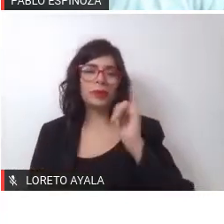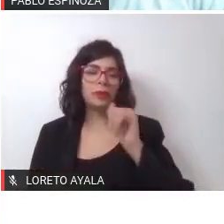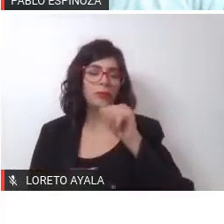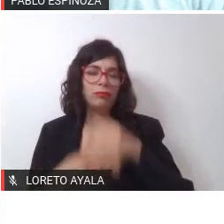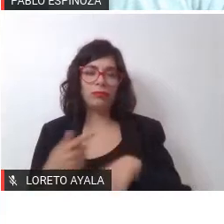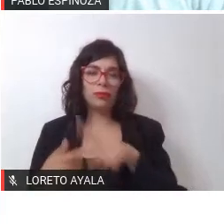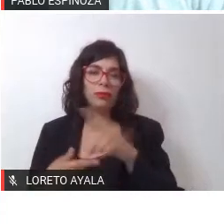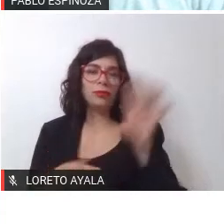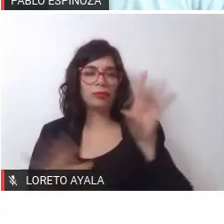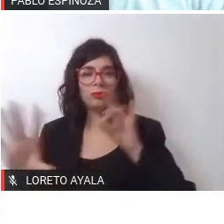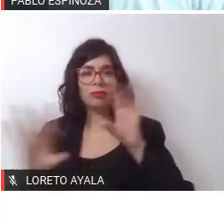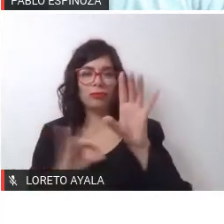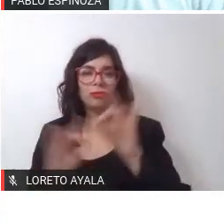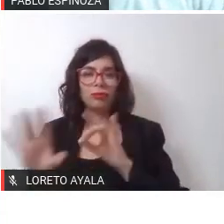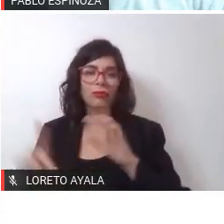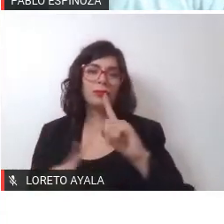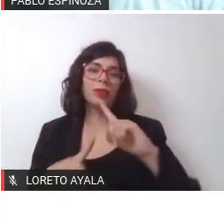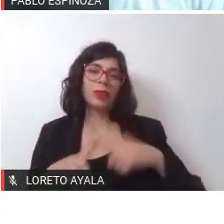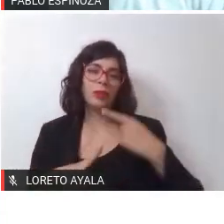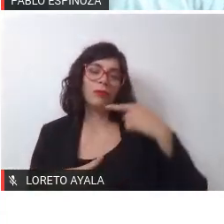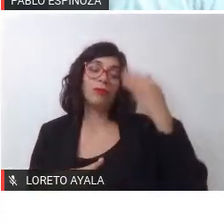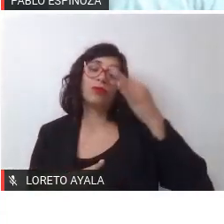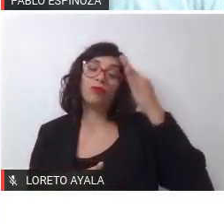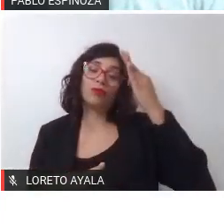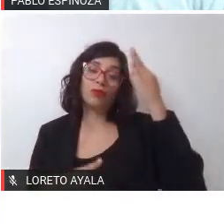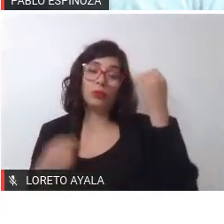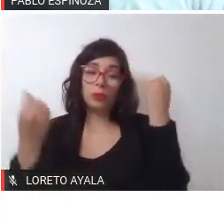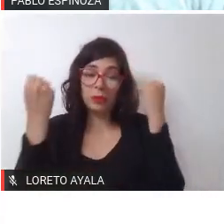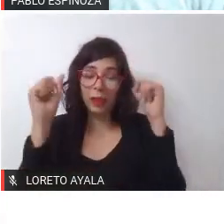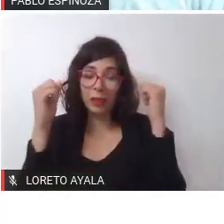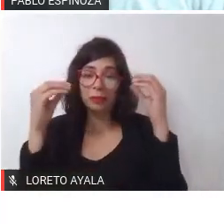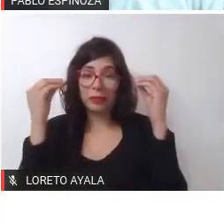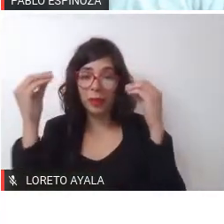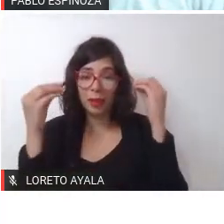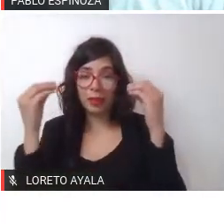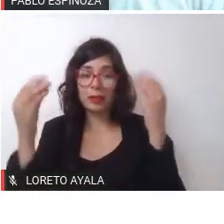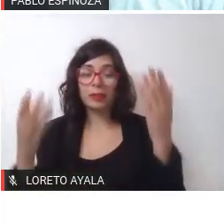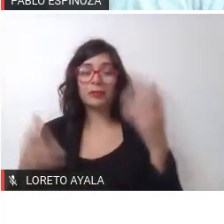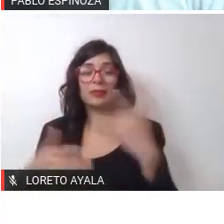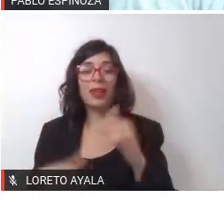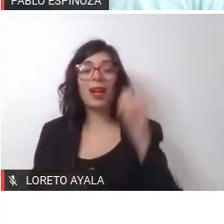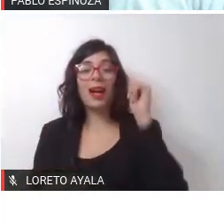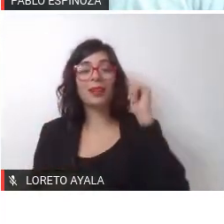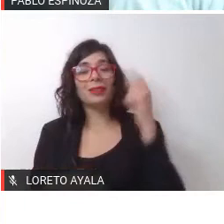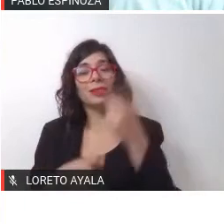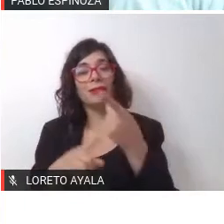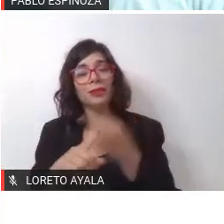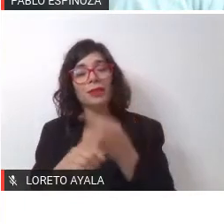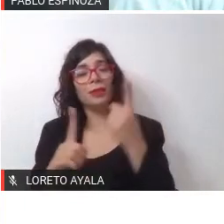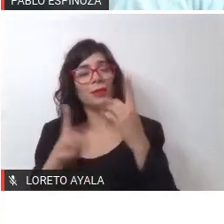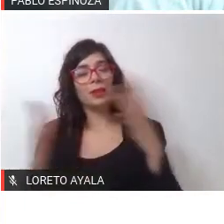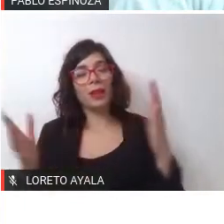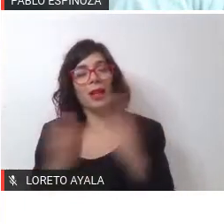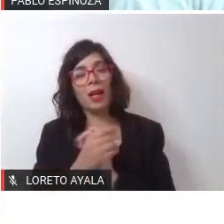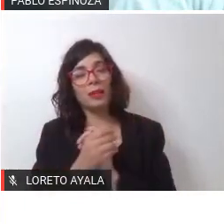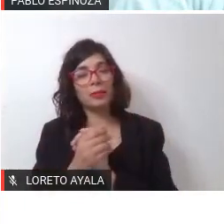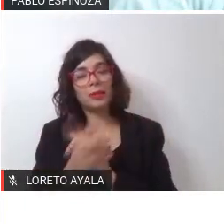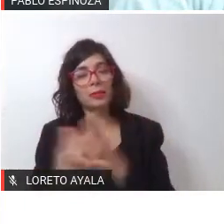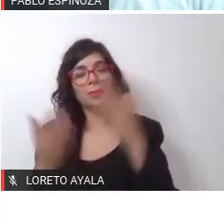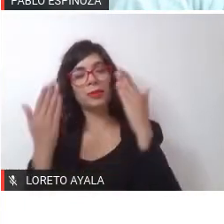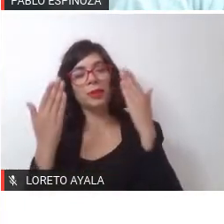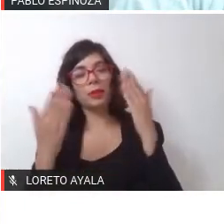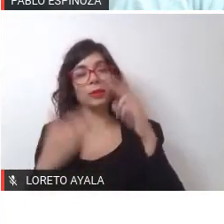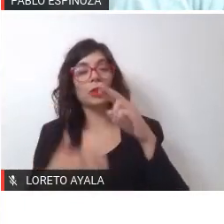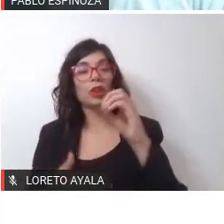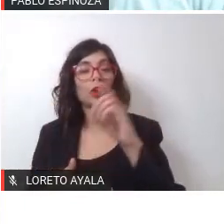poder ser parte de futuras capacitaciones. Ayer hablaba con nuestra gran amiga, aprovecho de mandar un saludo a Rosa